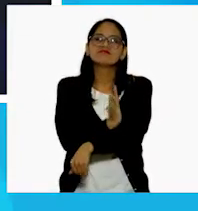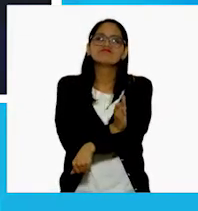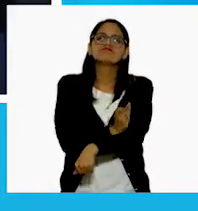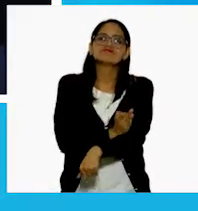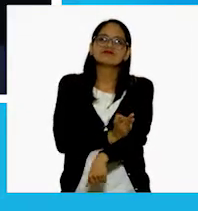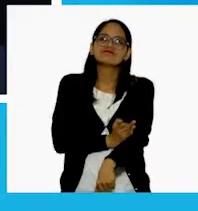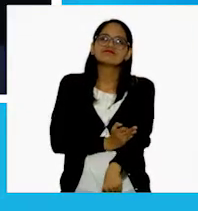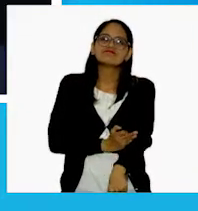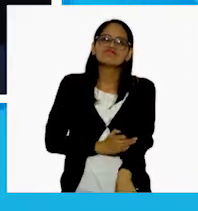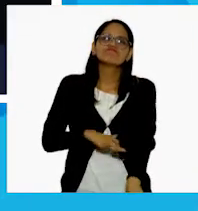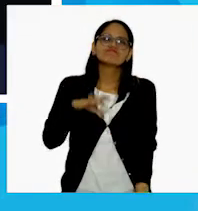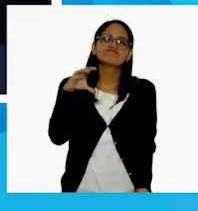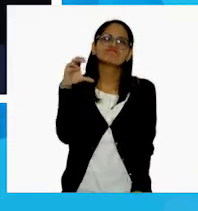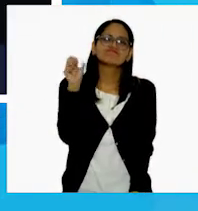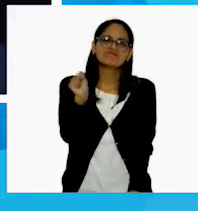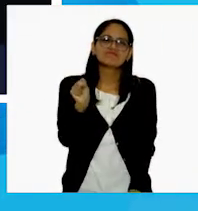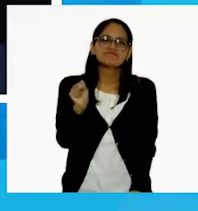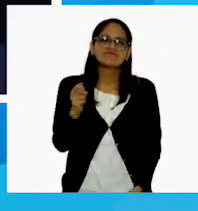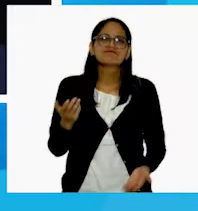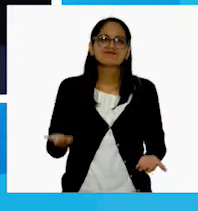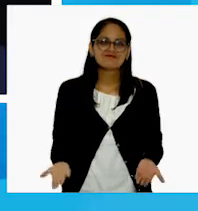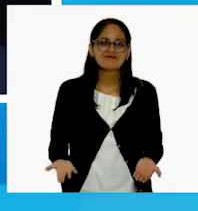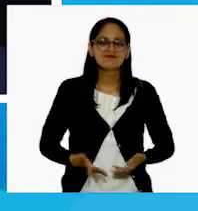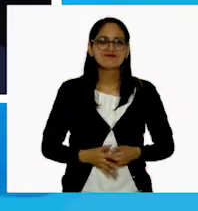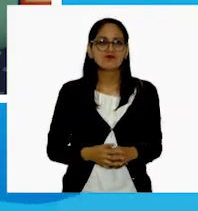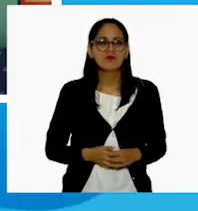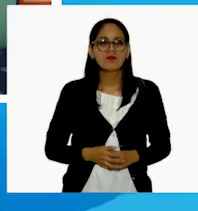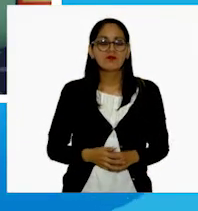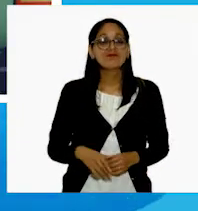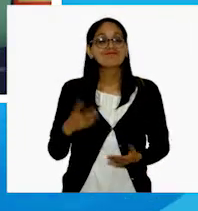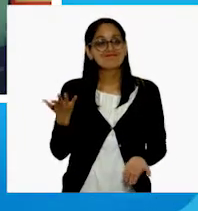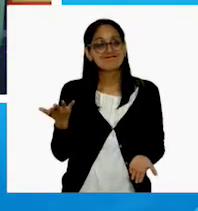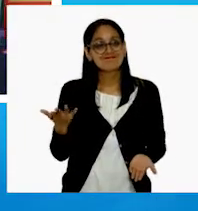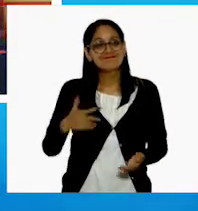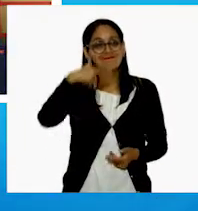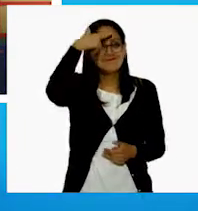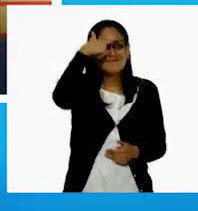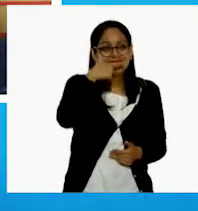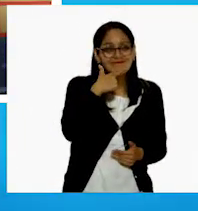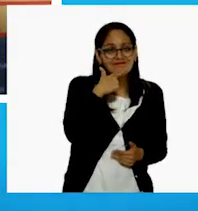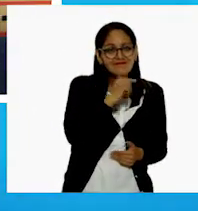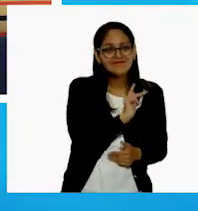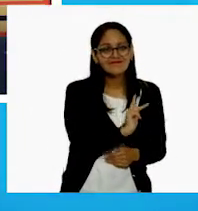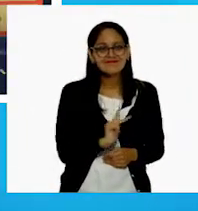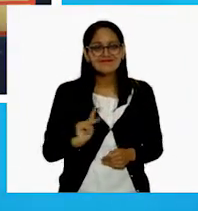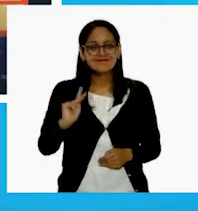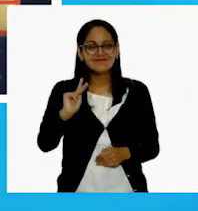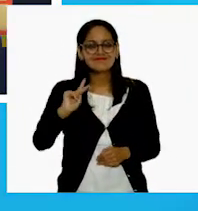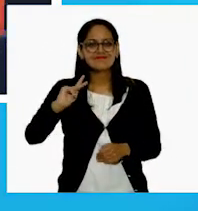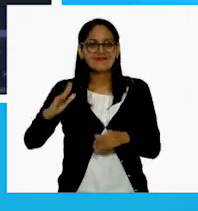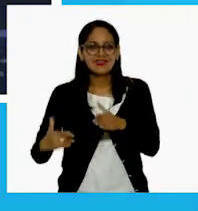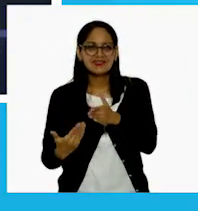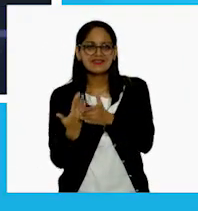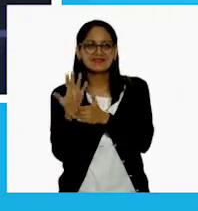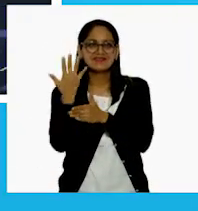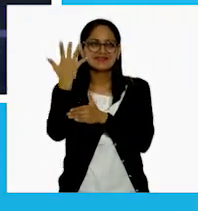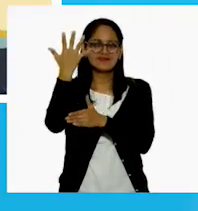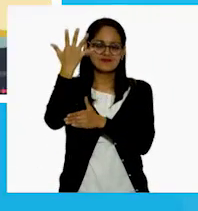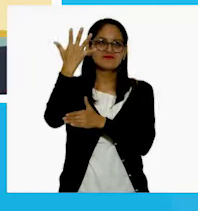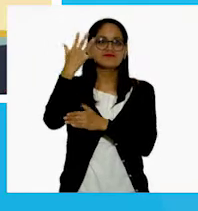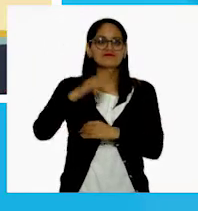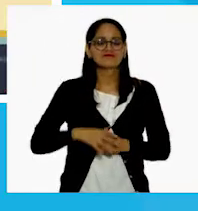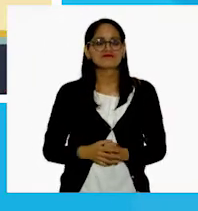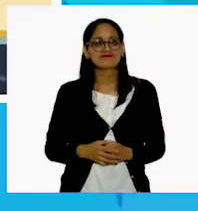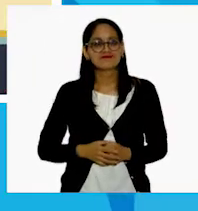pude llegar a una conclusión: que la noche es igual que el